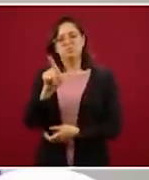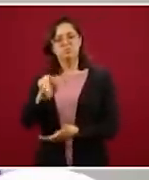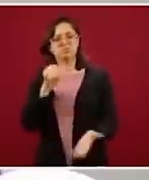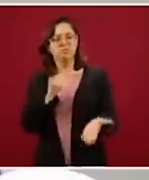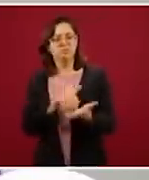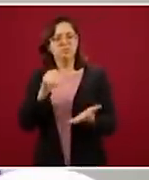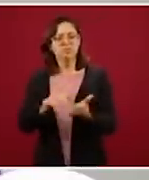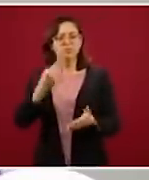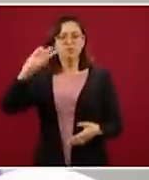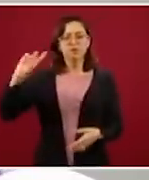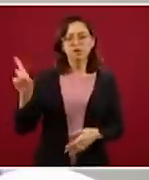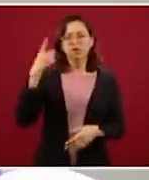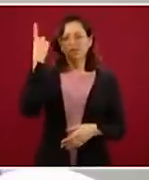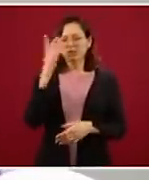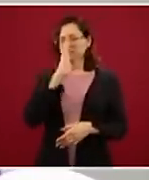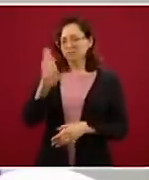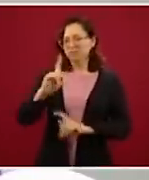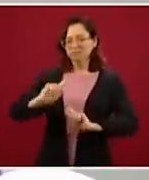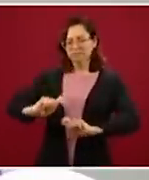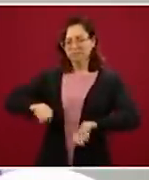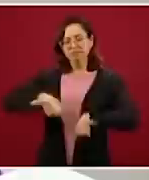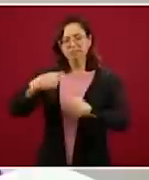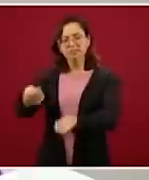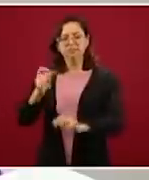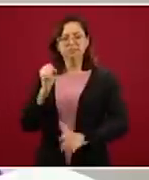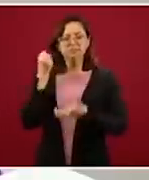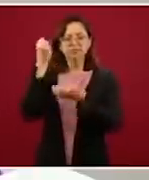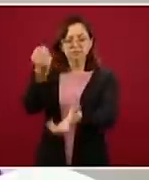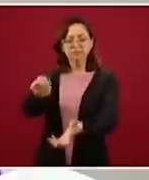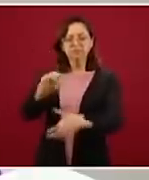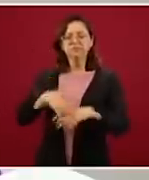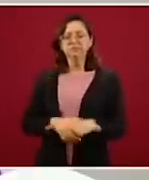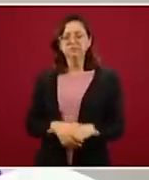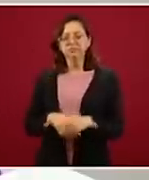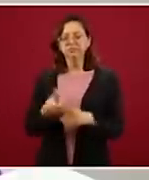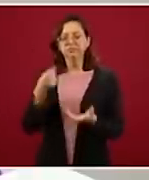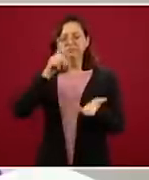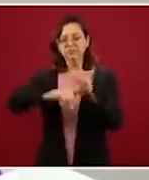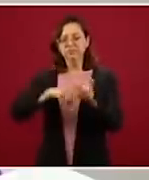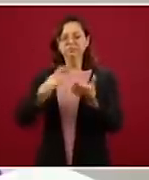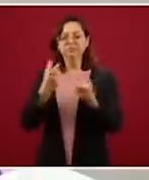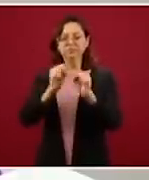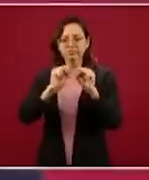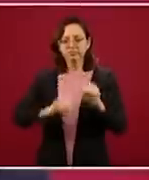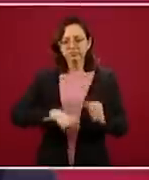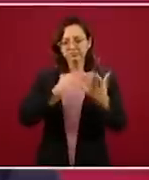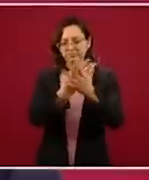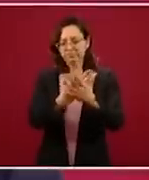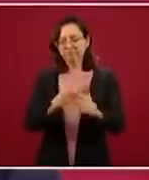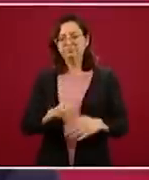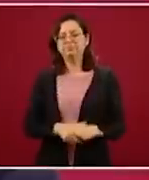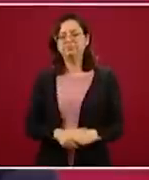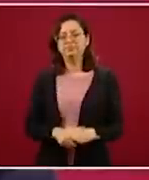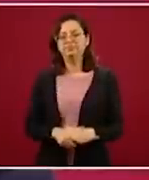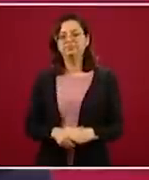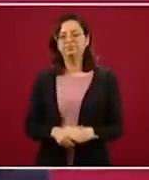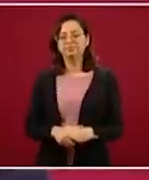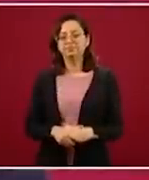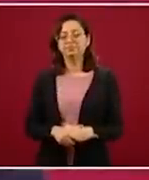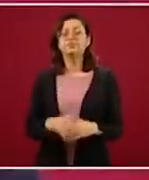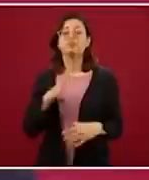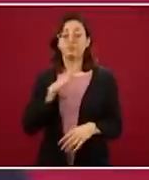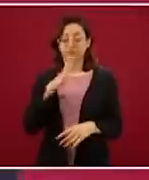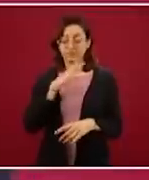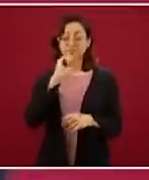de dólares en adjudicaciones directas por parte del sistema penitenciario. Aunado a lo anterior,